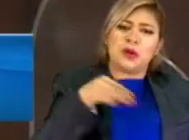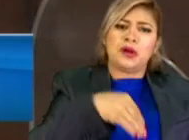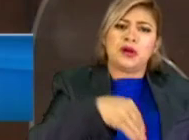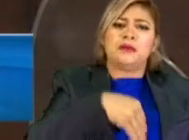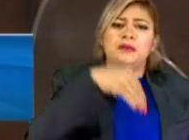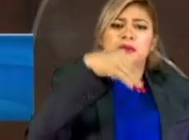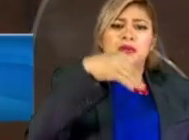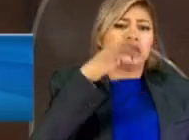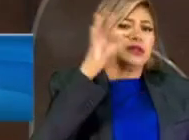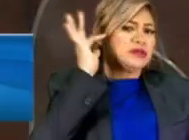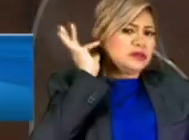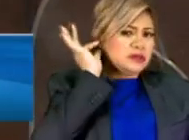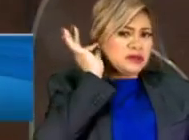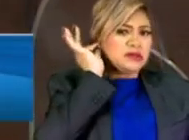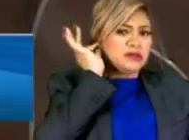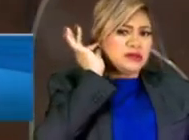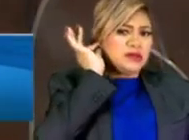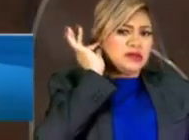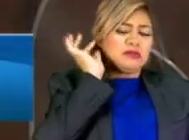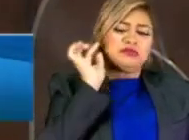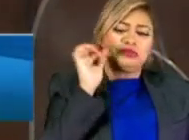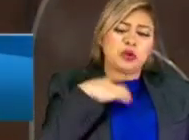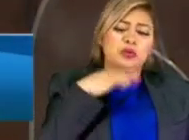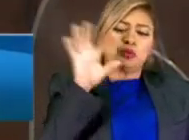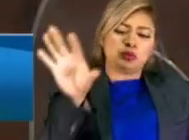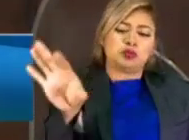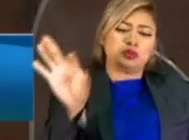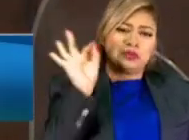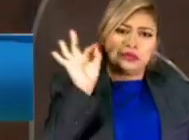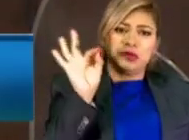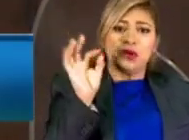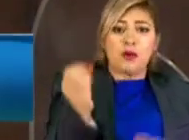Usted no se debe a un presidente.